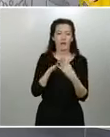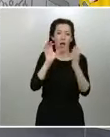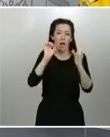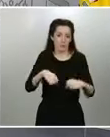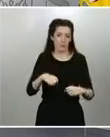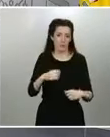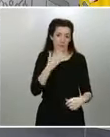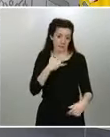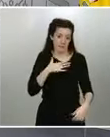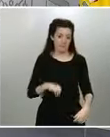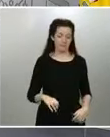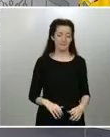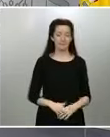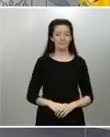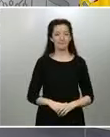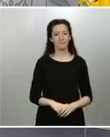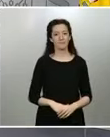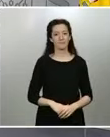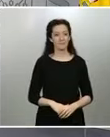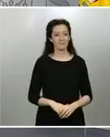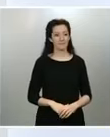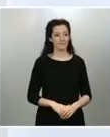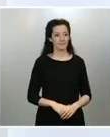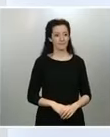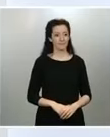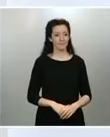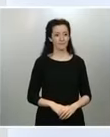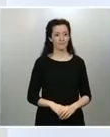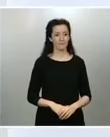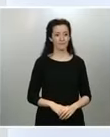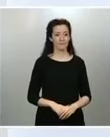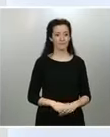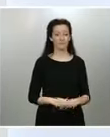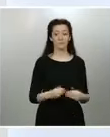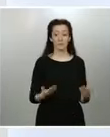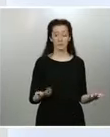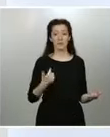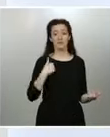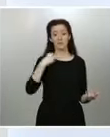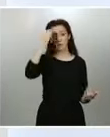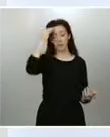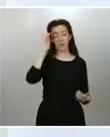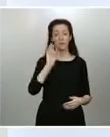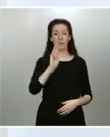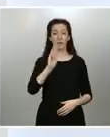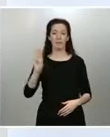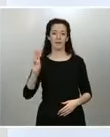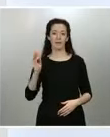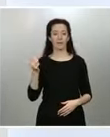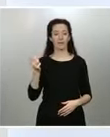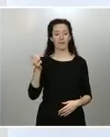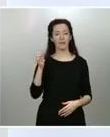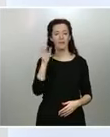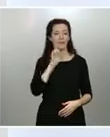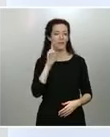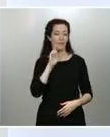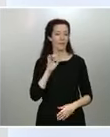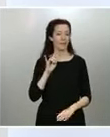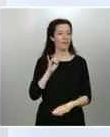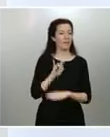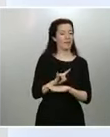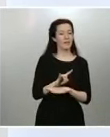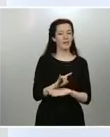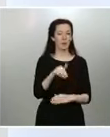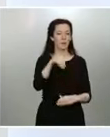bueno yo no creo que el partido popular vaya de farol porque la apuesta entonces sí que sería muchísimo más grave en un tema tan